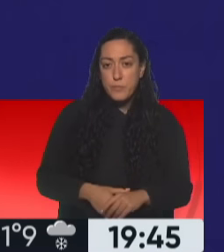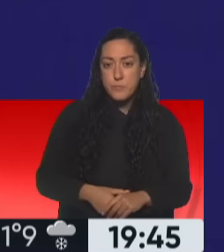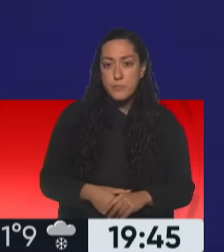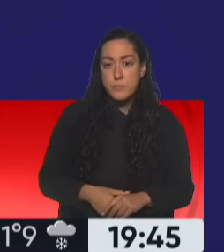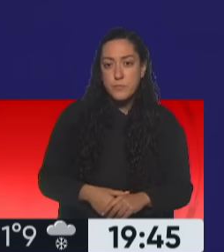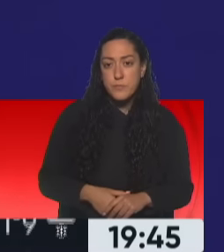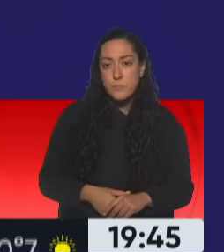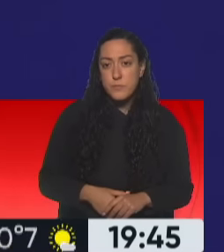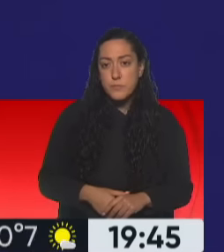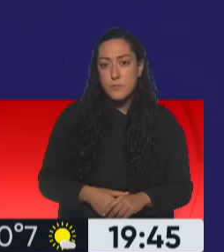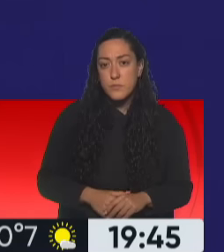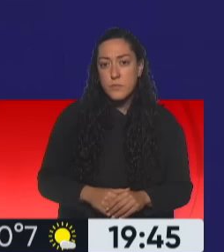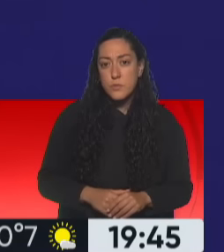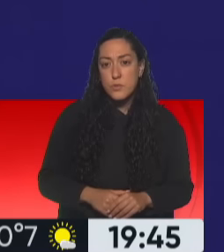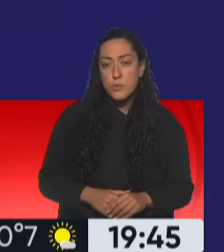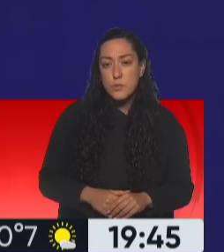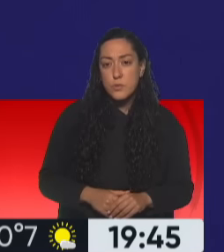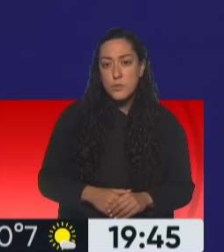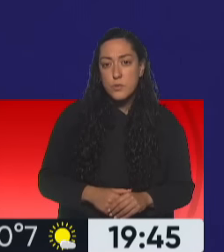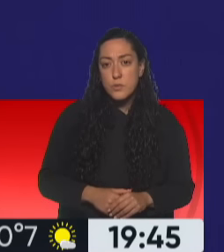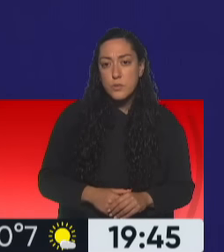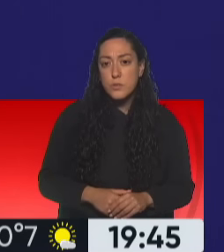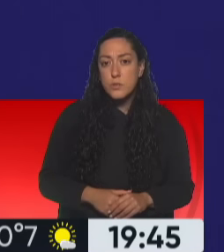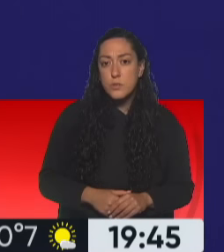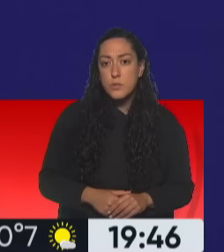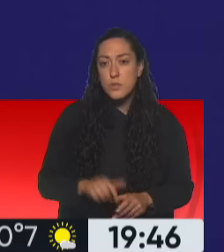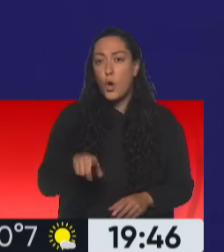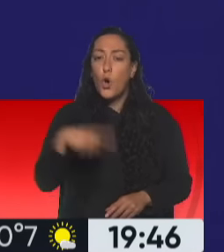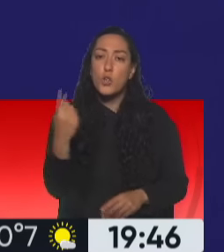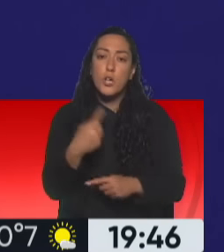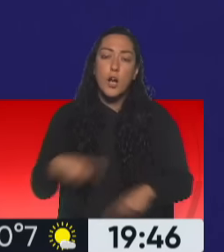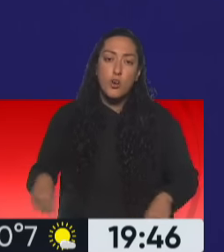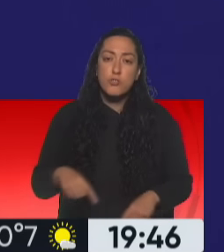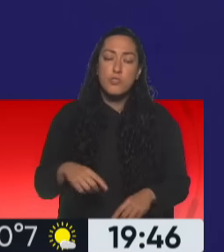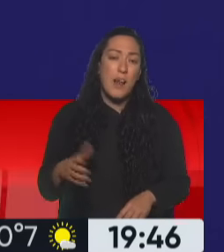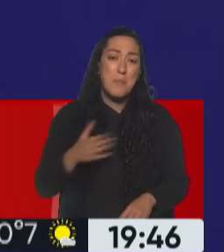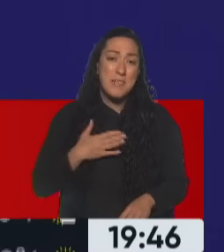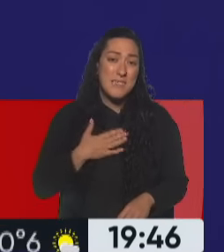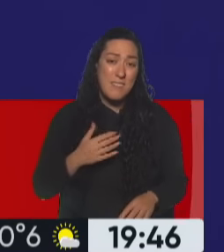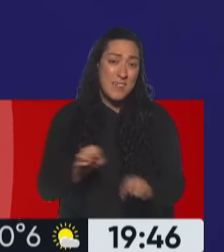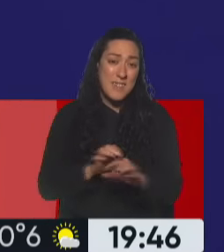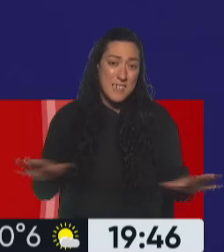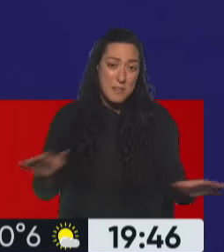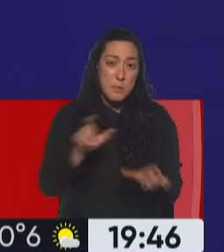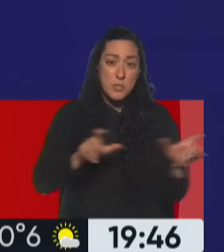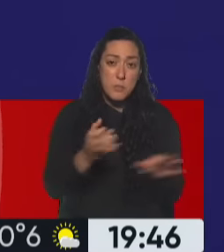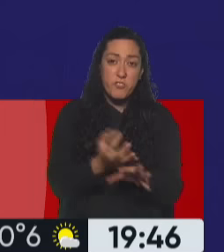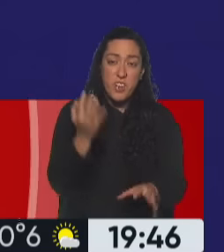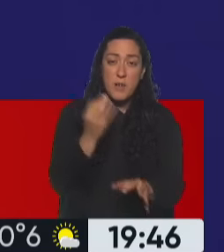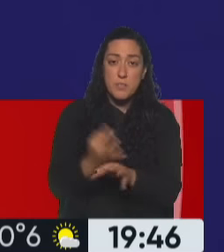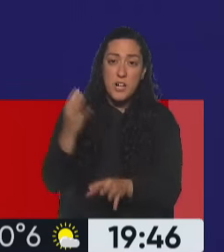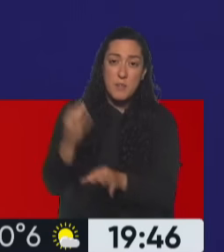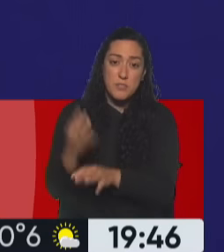digamos, otra cosa de pésimo nivel y lamentable, los economistas creen que un